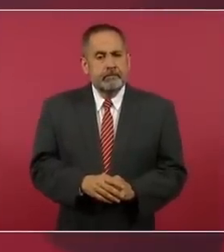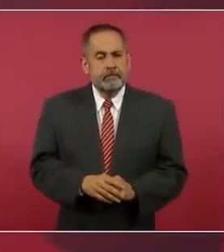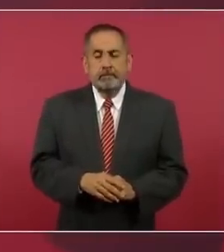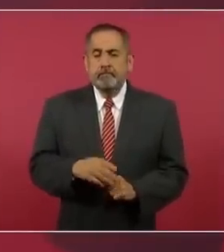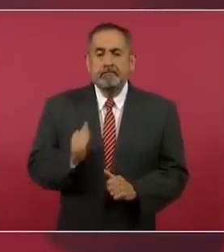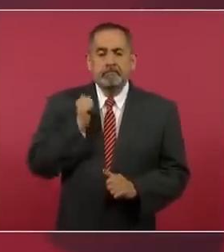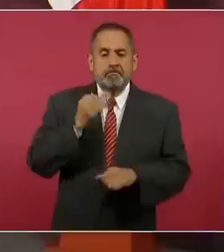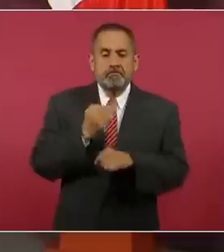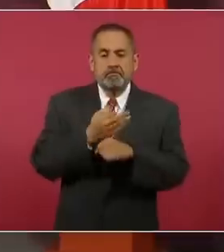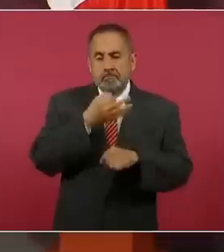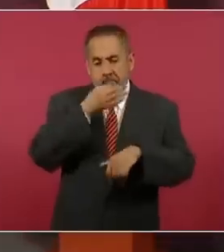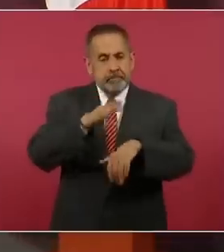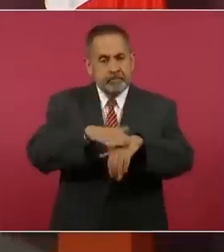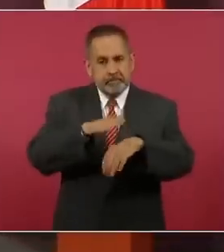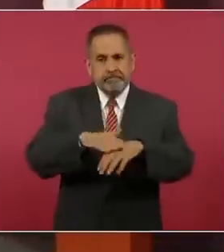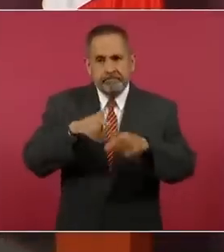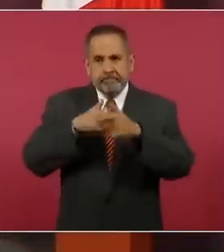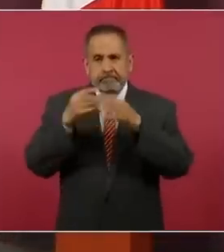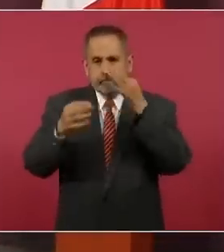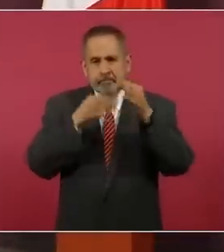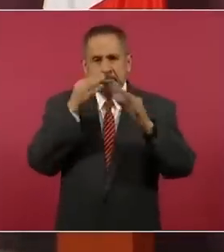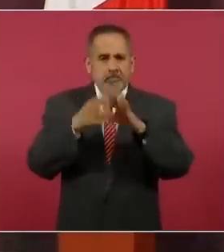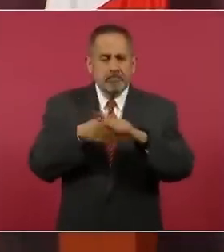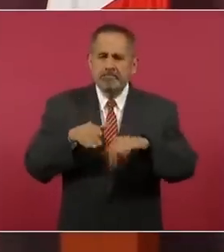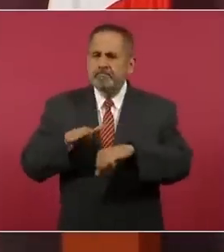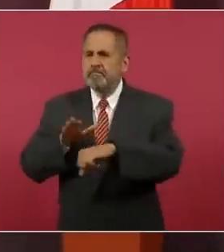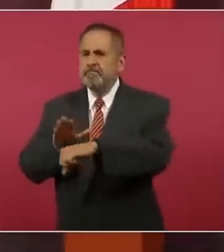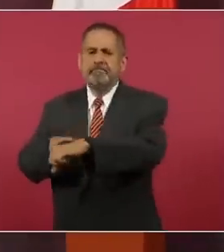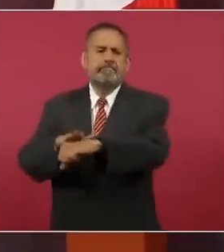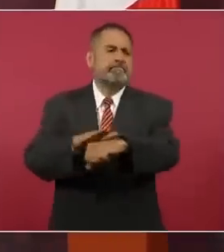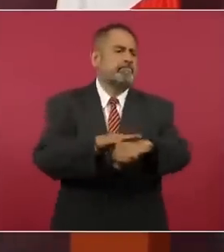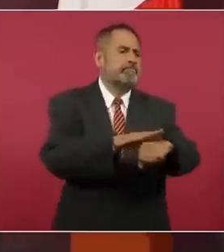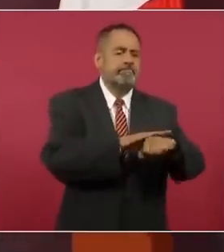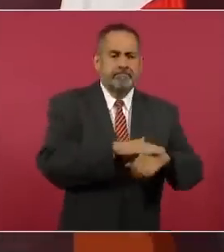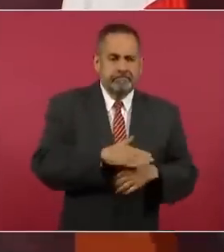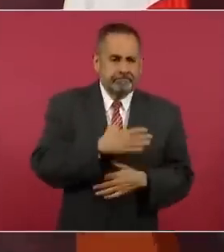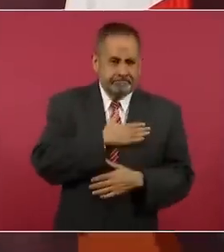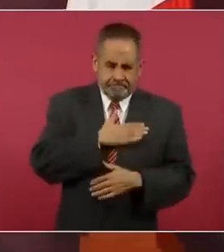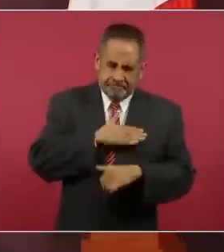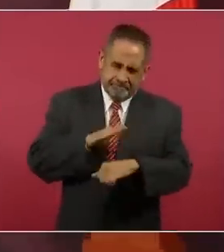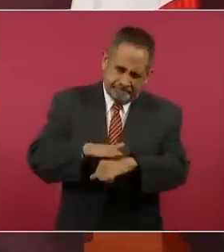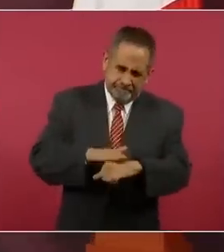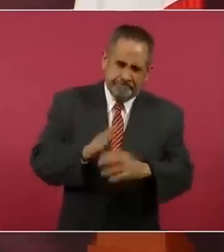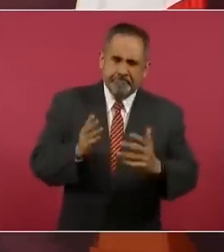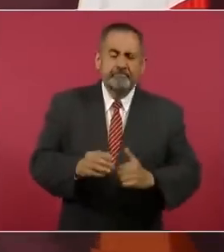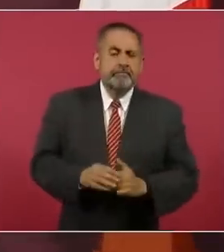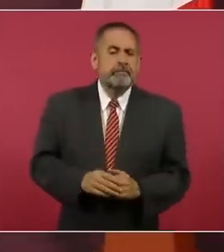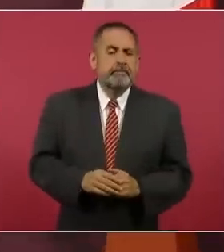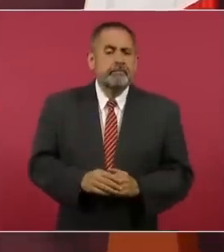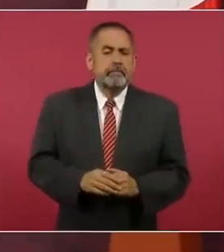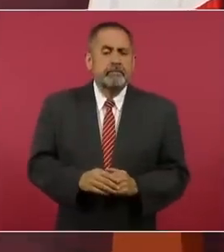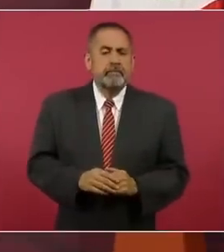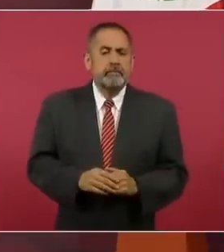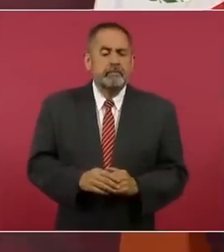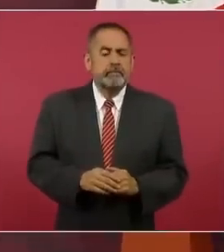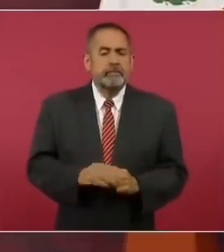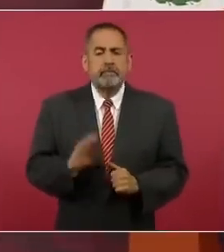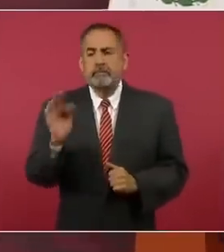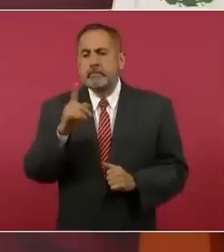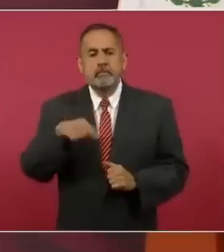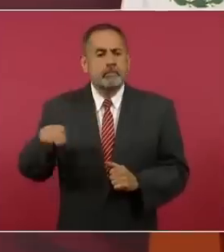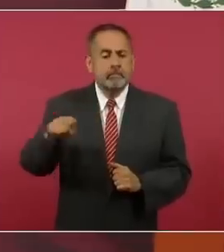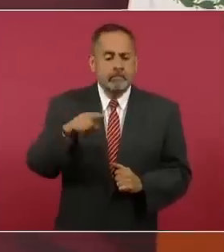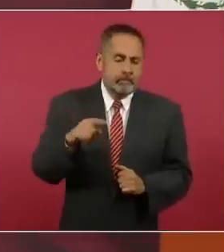Aprovecho para seguir haciendo un llamado a quienes se ven en la necesidad